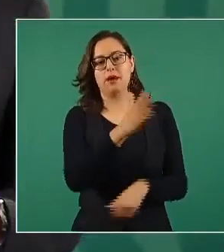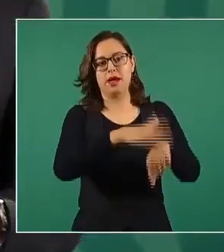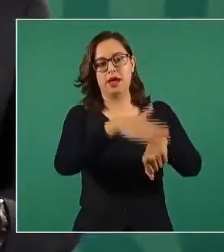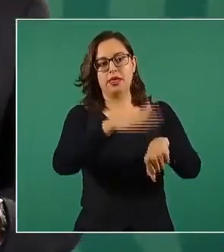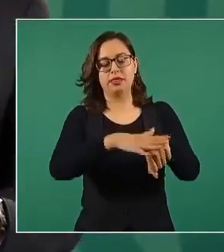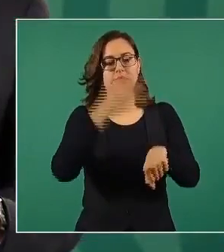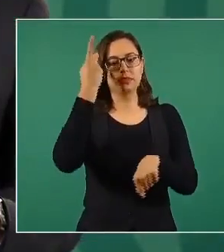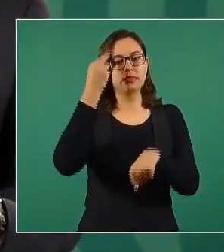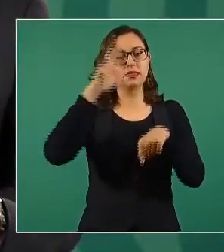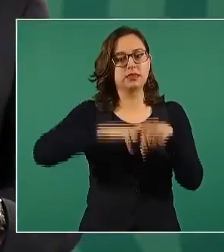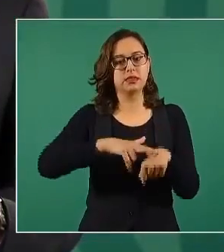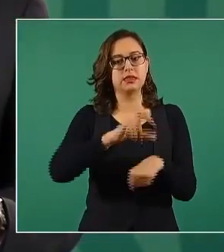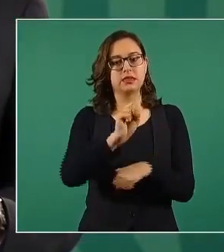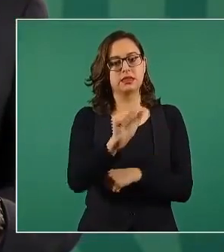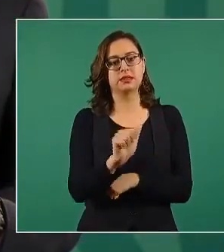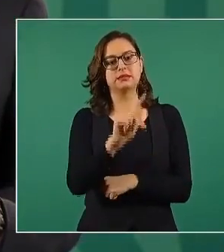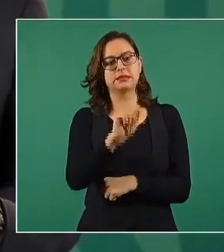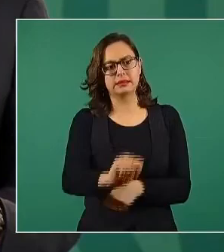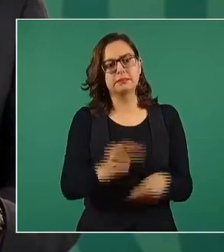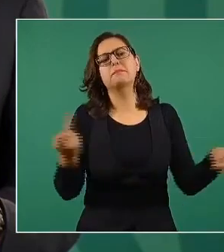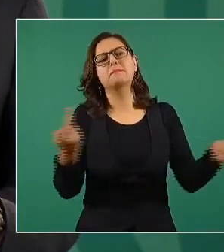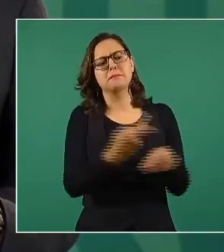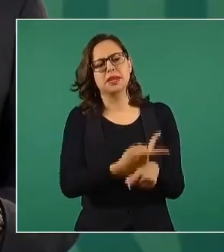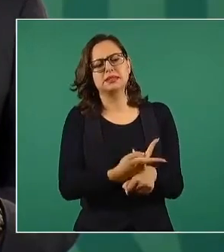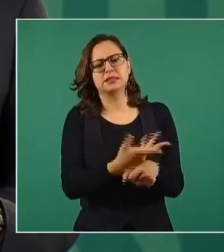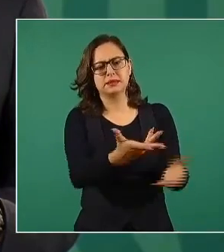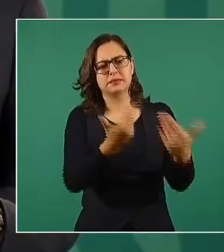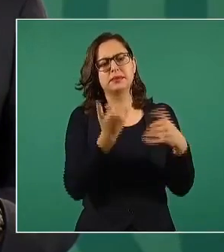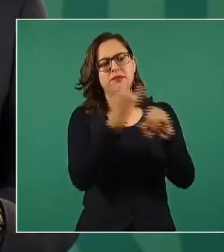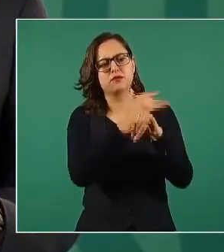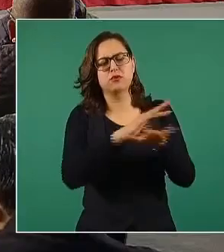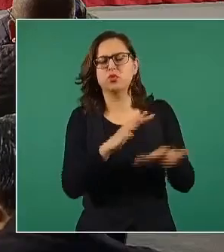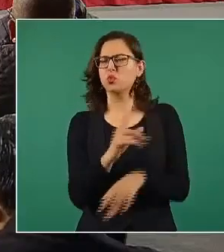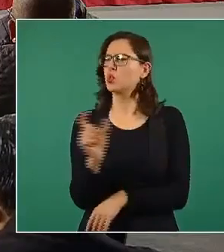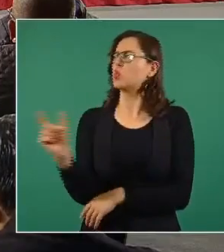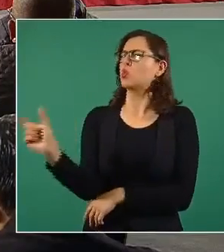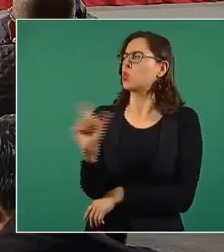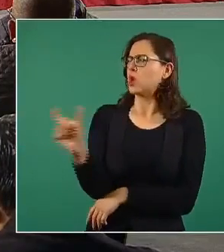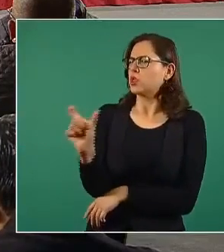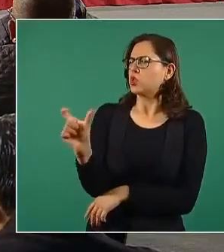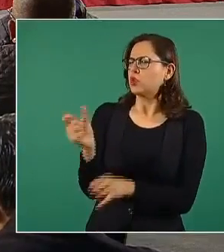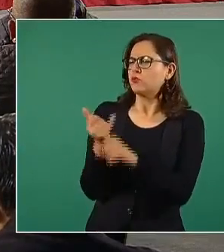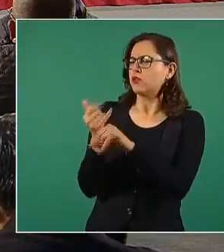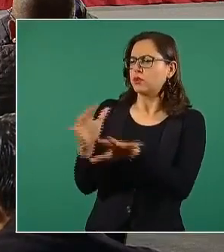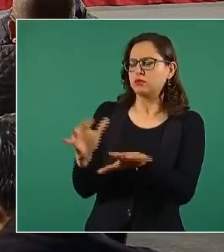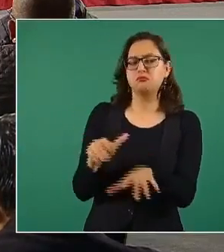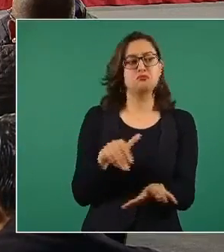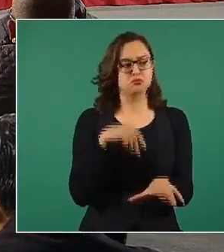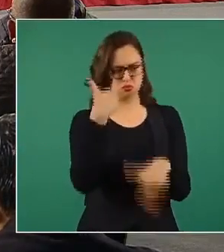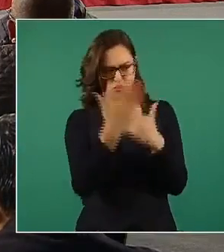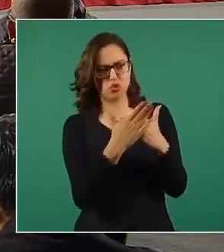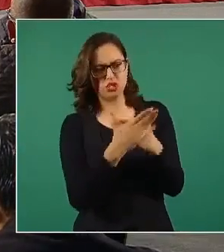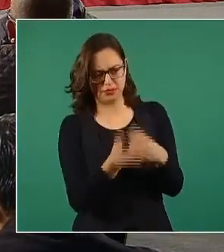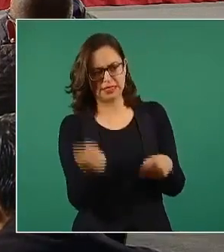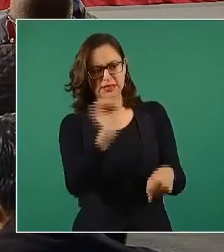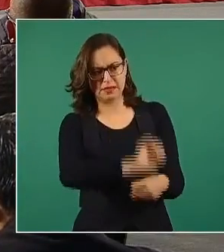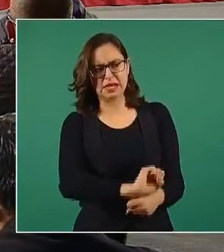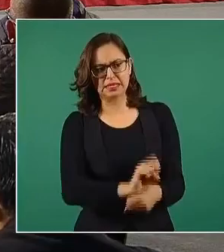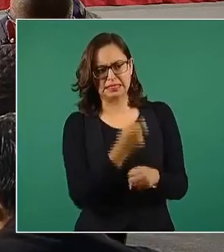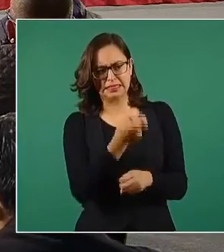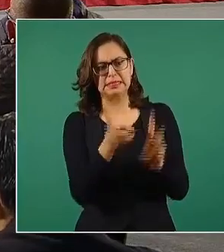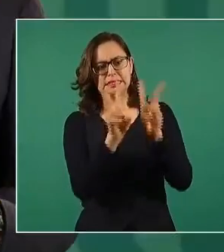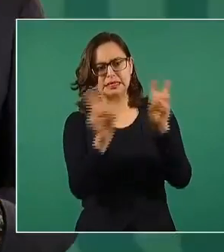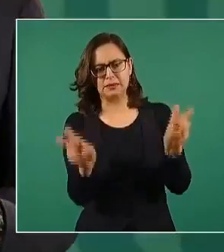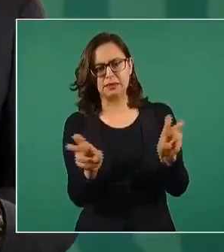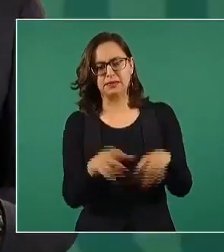la directora del SAT. ¿Cuándo podría venir? Si les parece, la próxima semana, sobre este